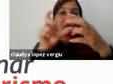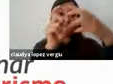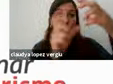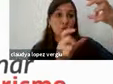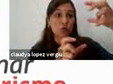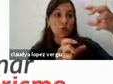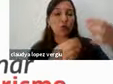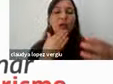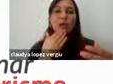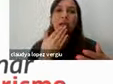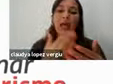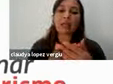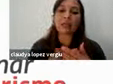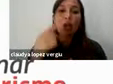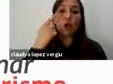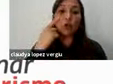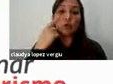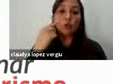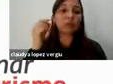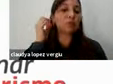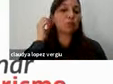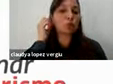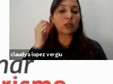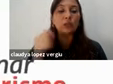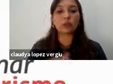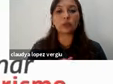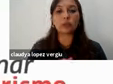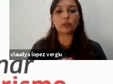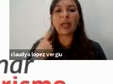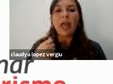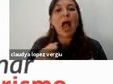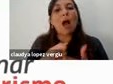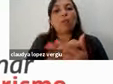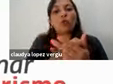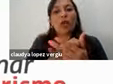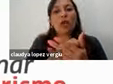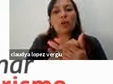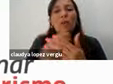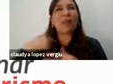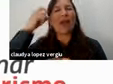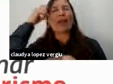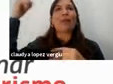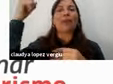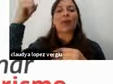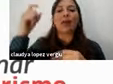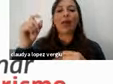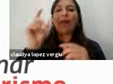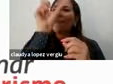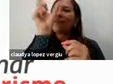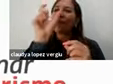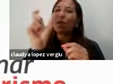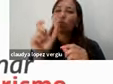también gracias a los hombres y las mujeres fueron partícipes para que pueda haber un diseño, para que